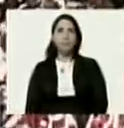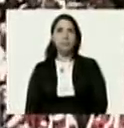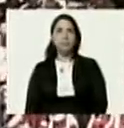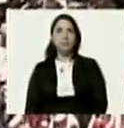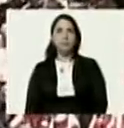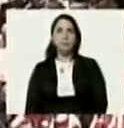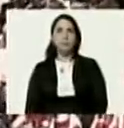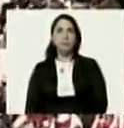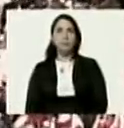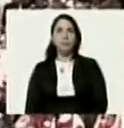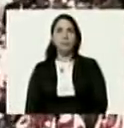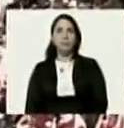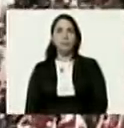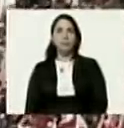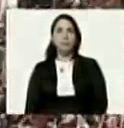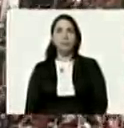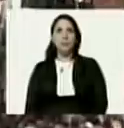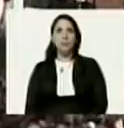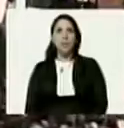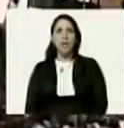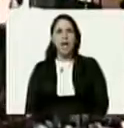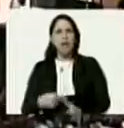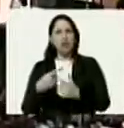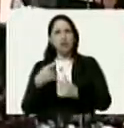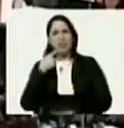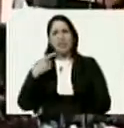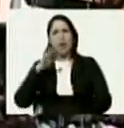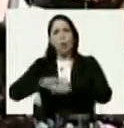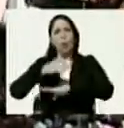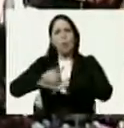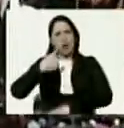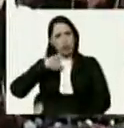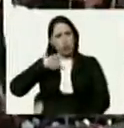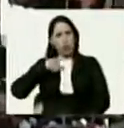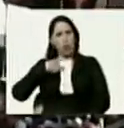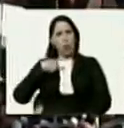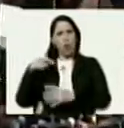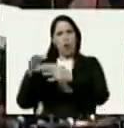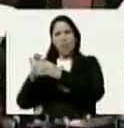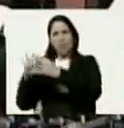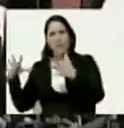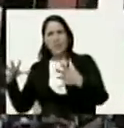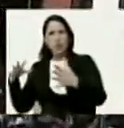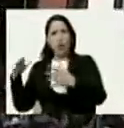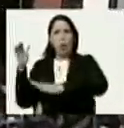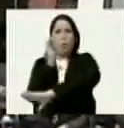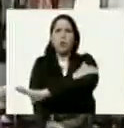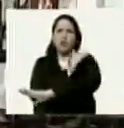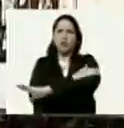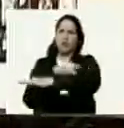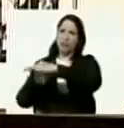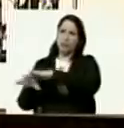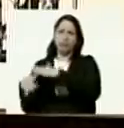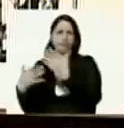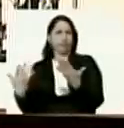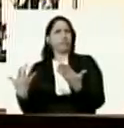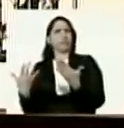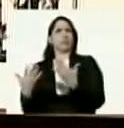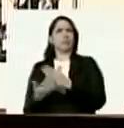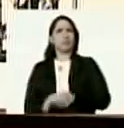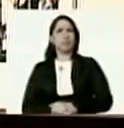y me quería echar la culpa de la división de la oposición.